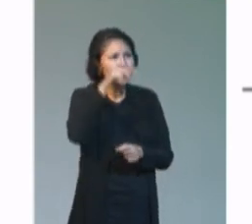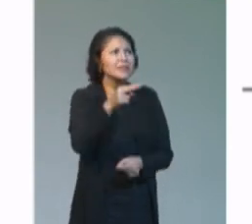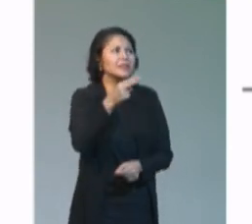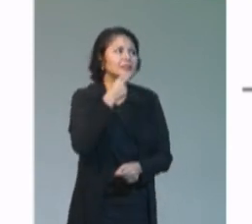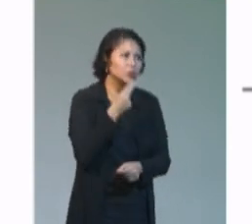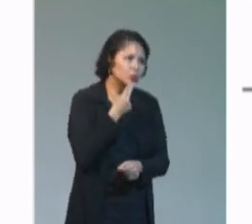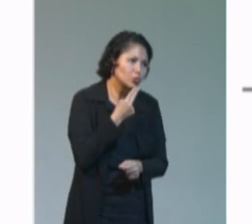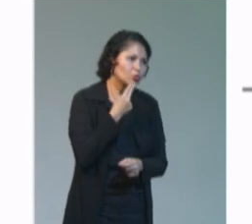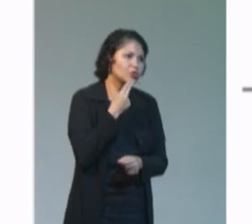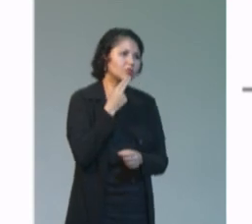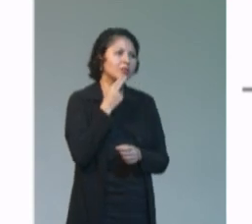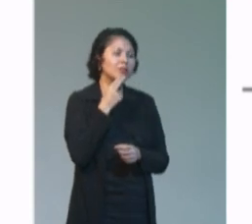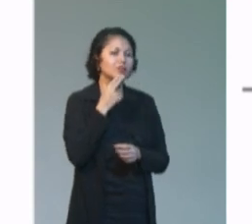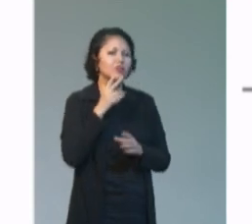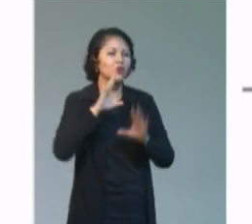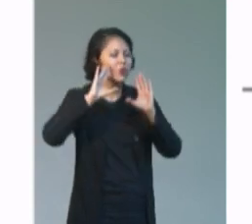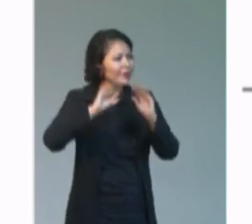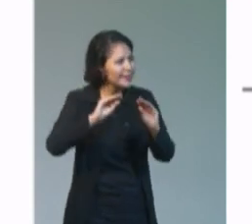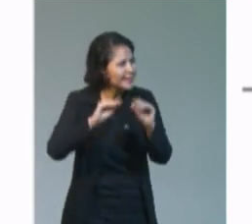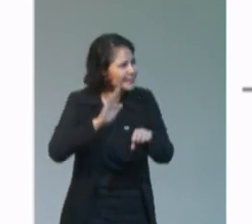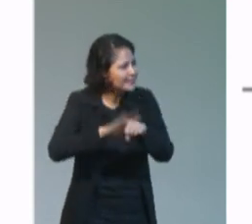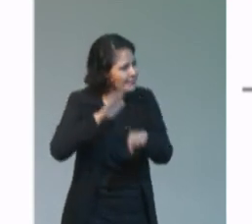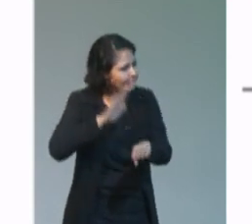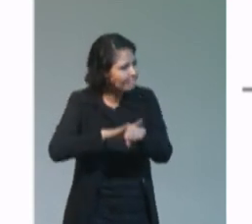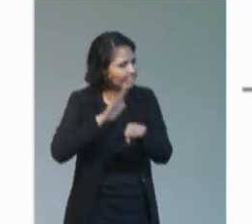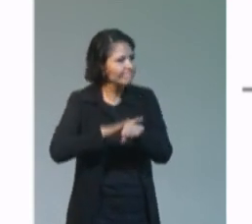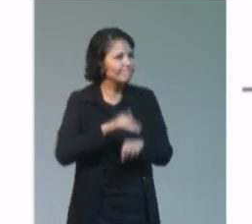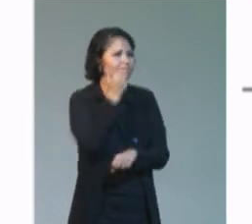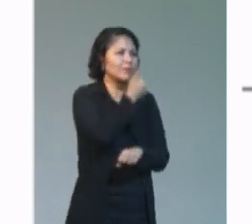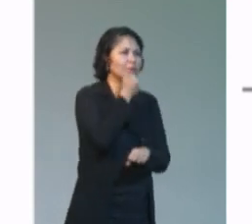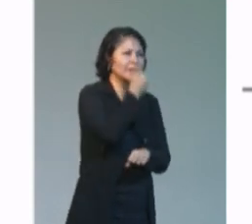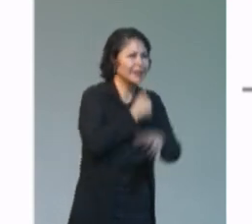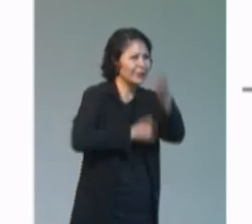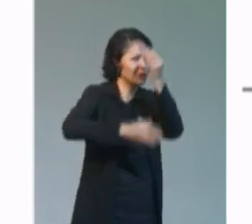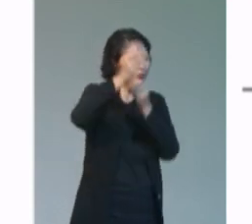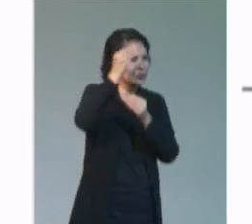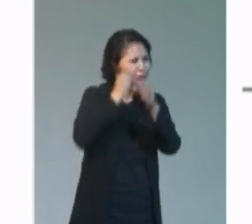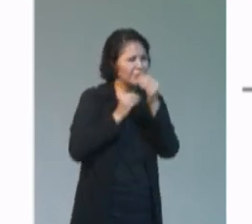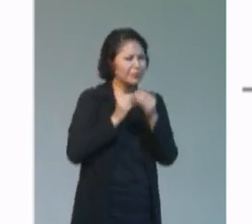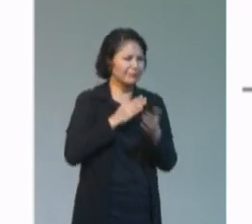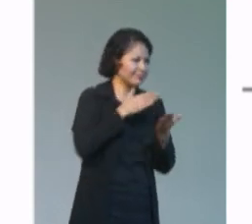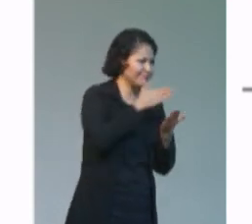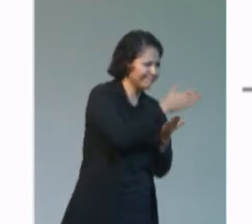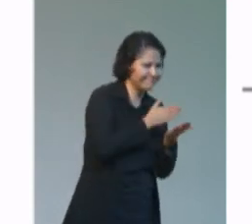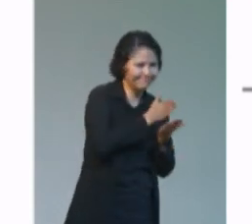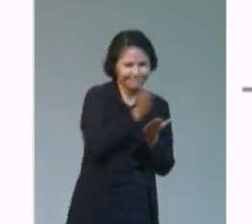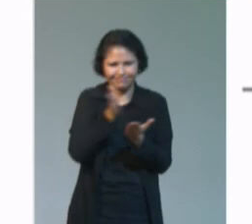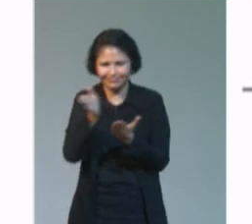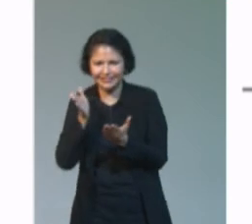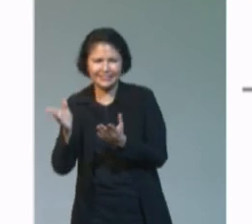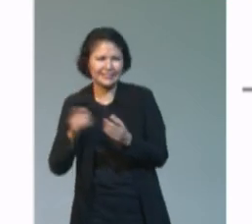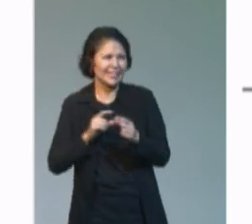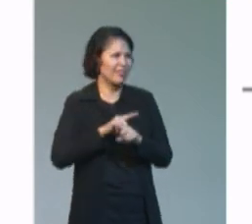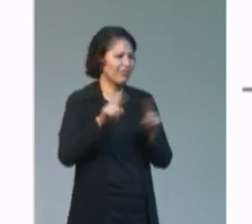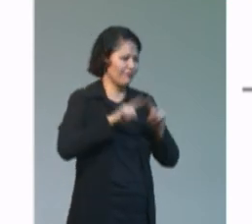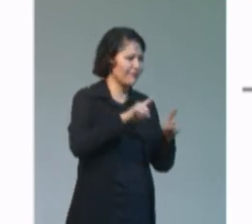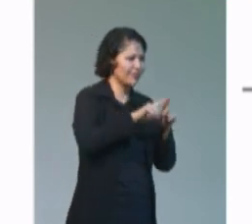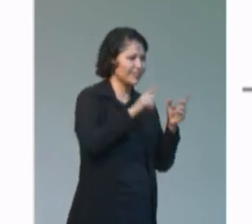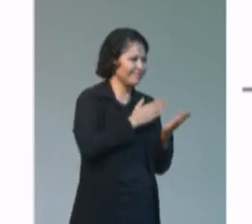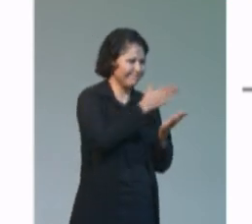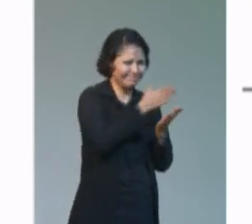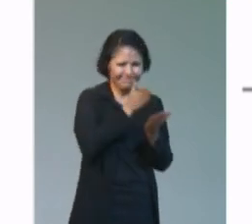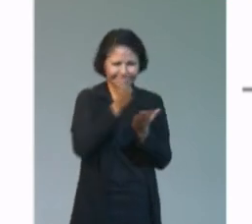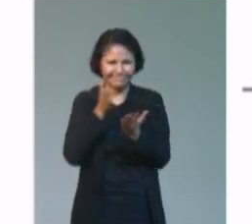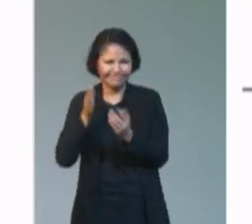sería un ecosistema de formación virtual para crear de verdad lo que sería un en un entorno enriquecido con las tecnologías que